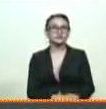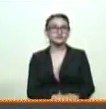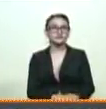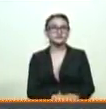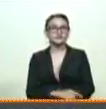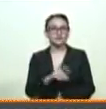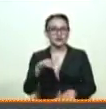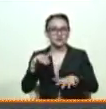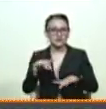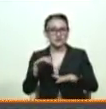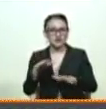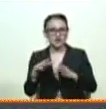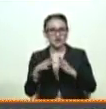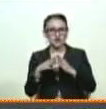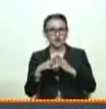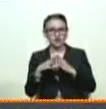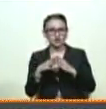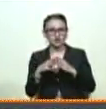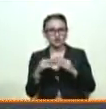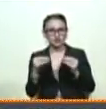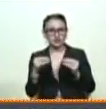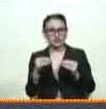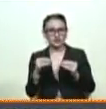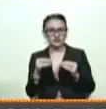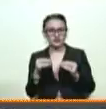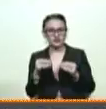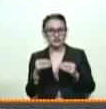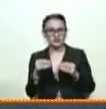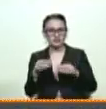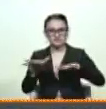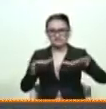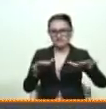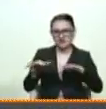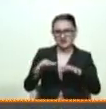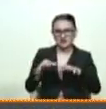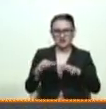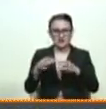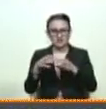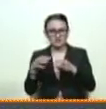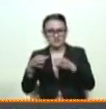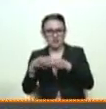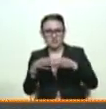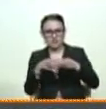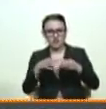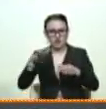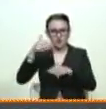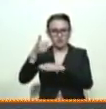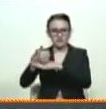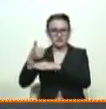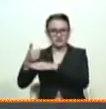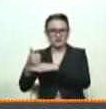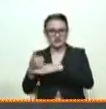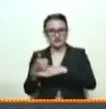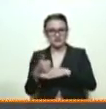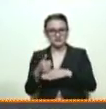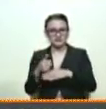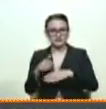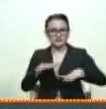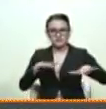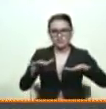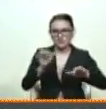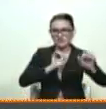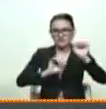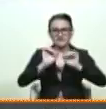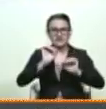retaguardia, están todos los compañeros generales de divisiones y vicealmirantes comandantes de las zonas operativas de